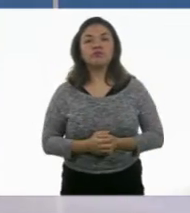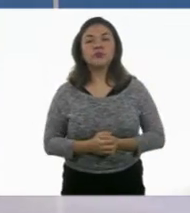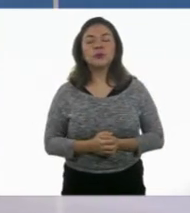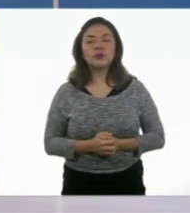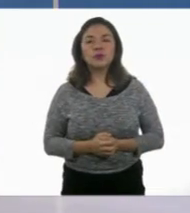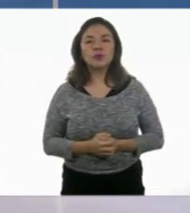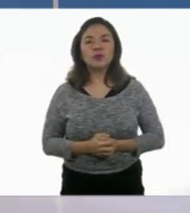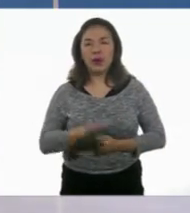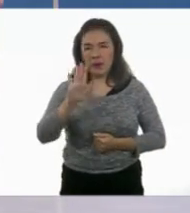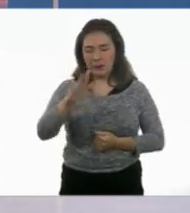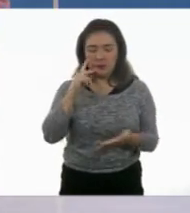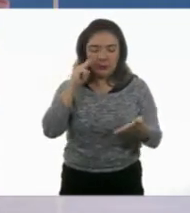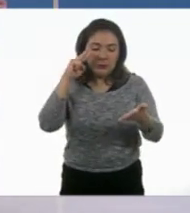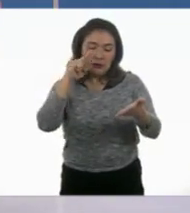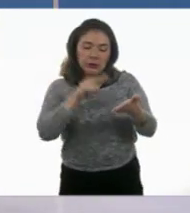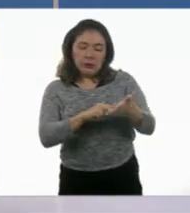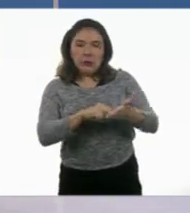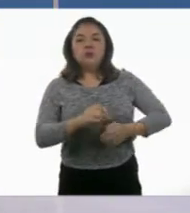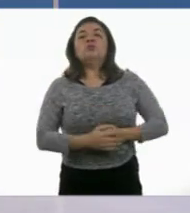Y